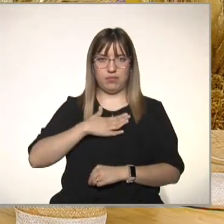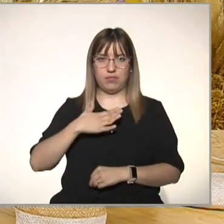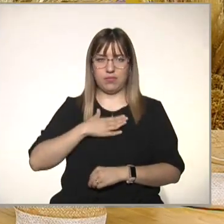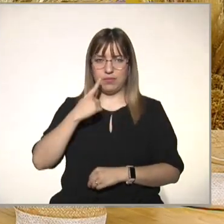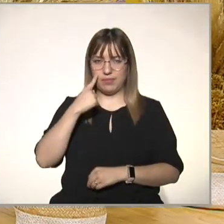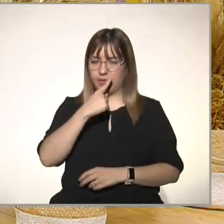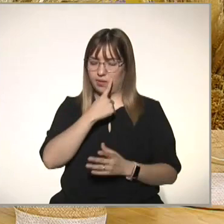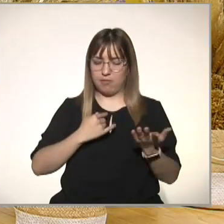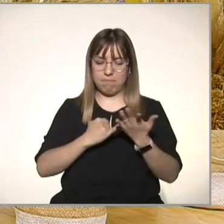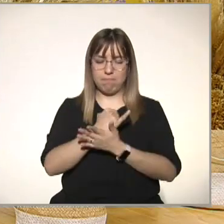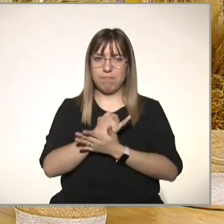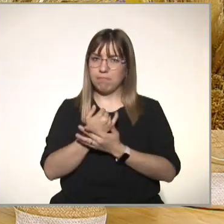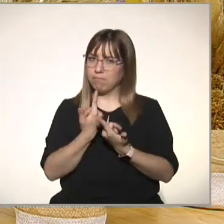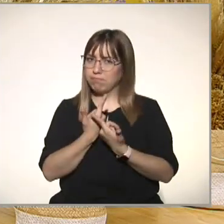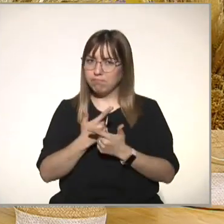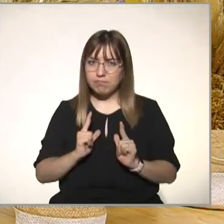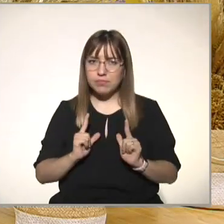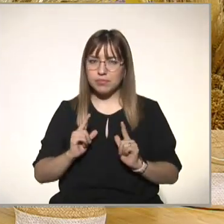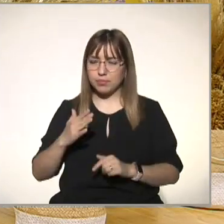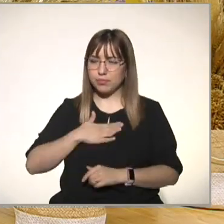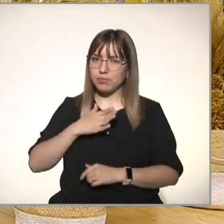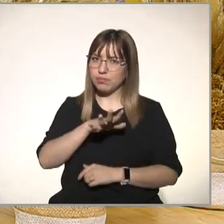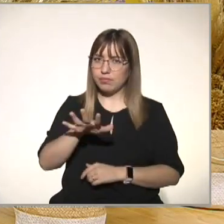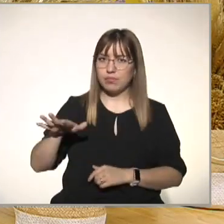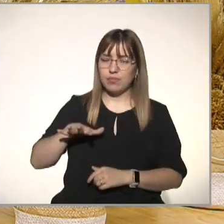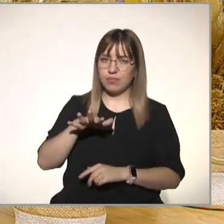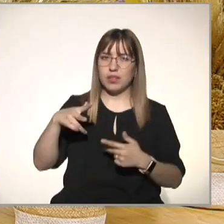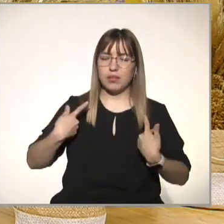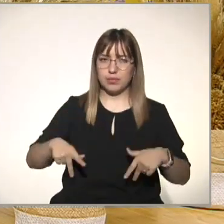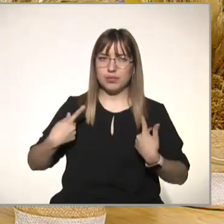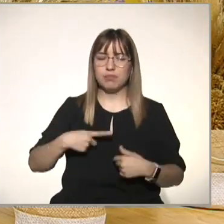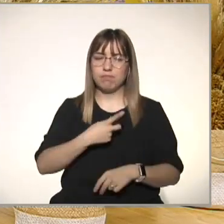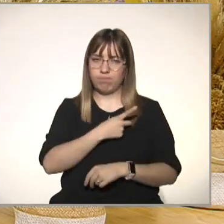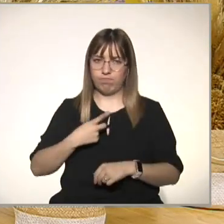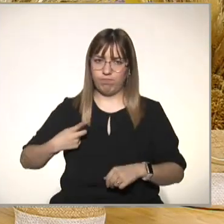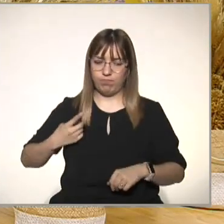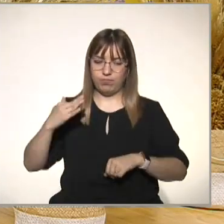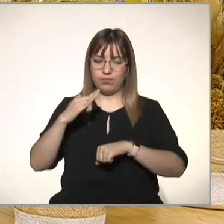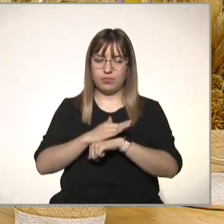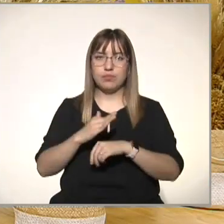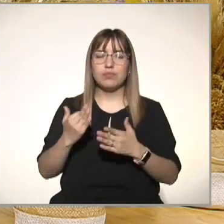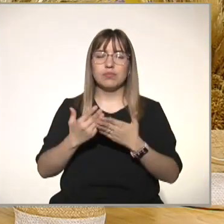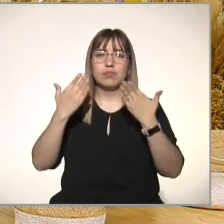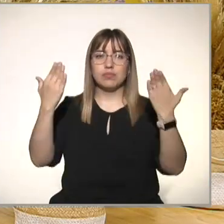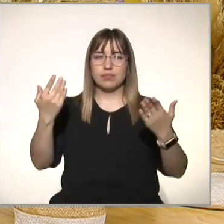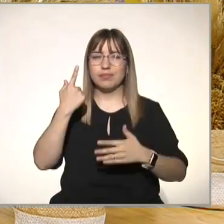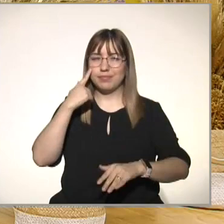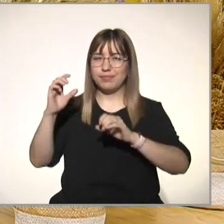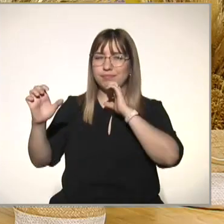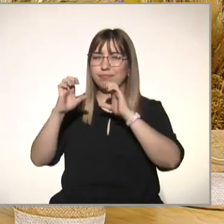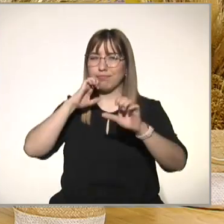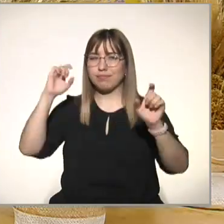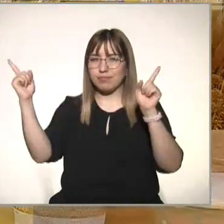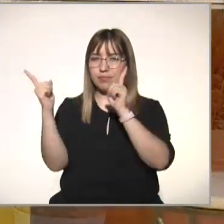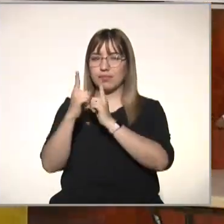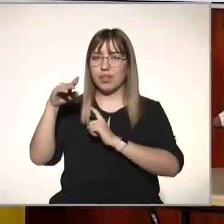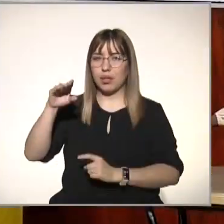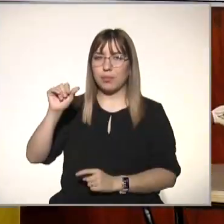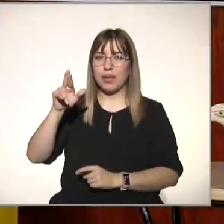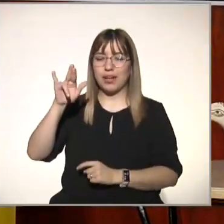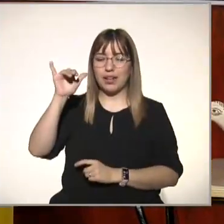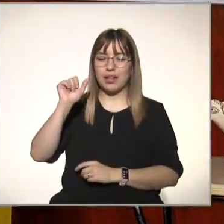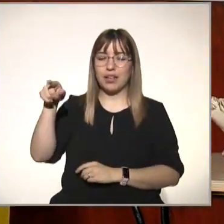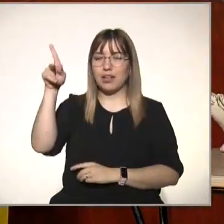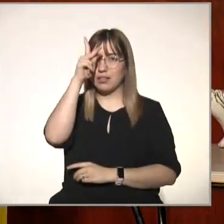sumamente importante que lo respetemos, que lo promovamos, y es por eso que en estos espacios tocamos estos temas. Así que vamos a ver esta entrevista con María Pardo Cue. Ella